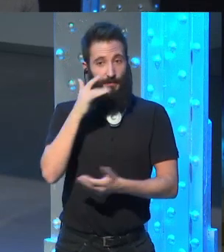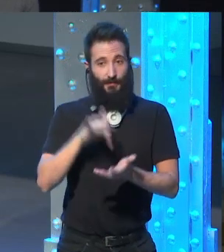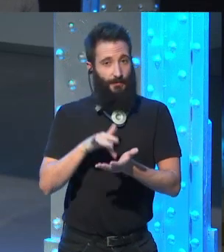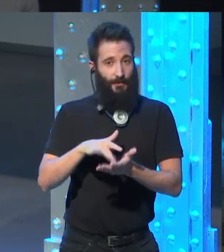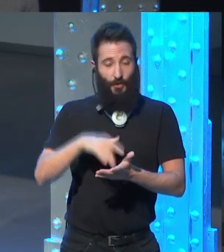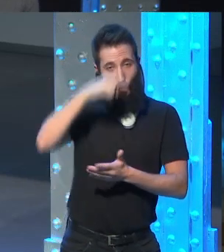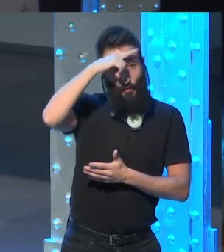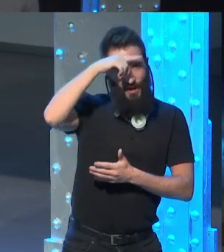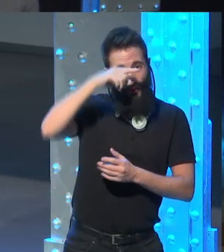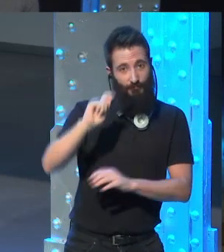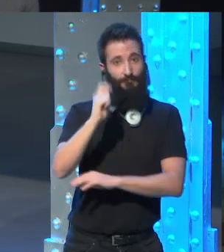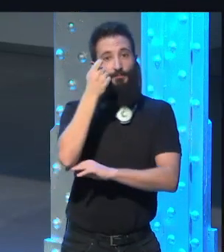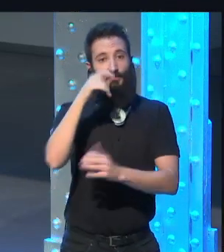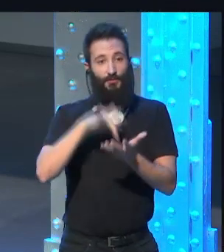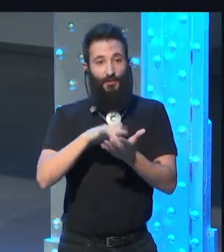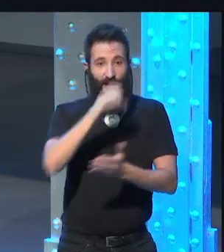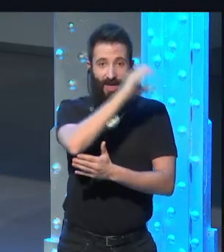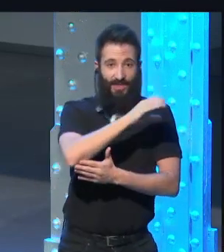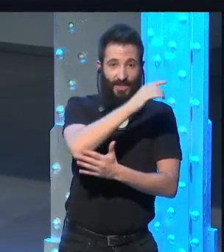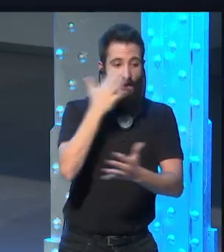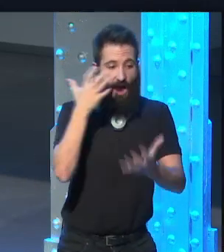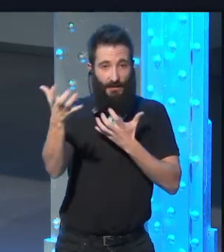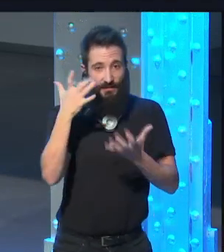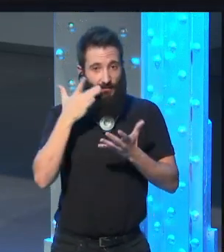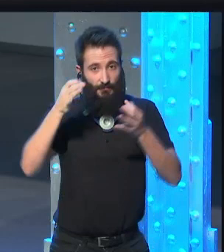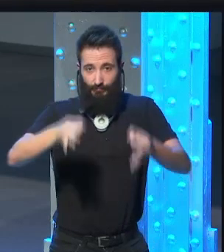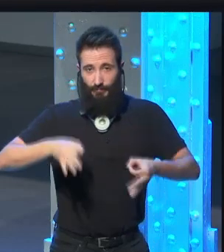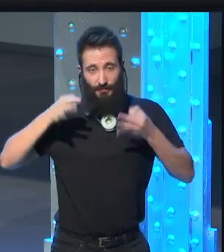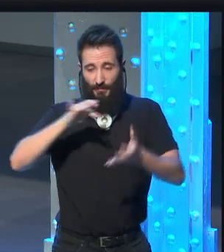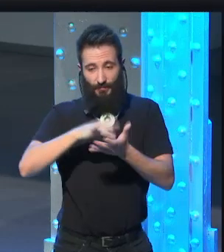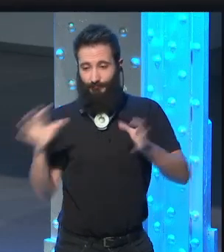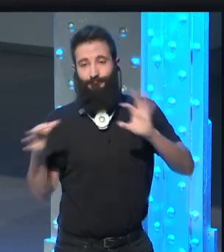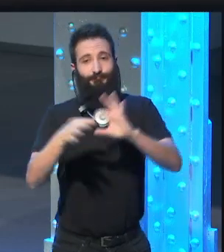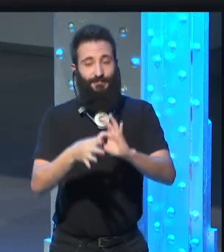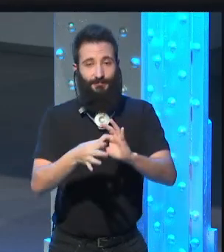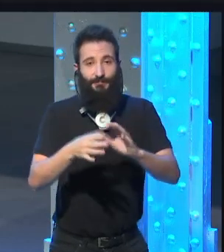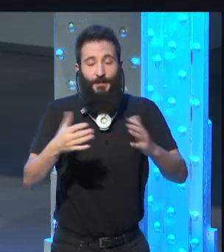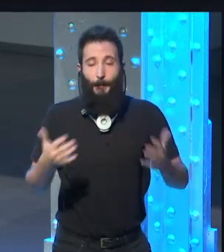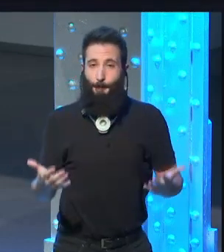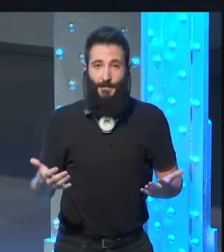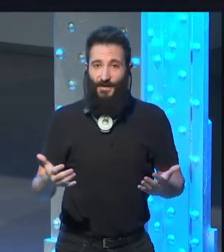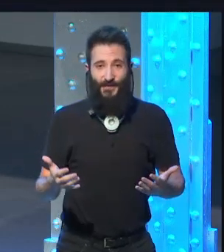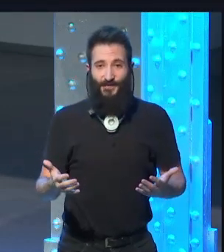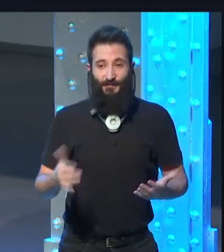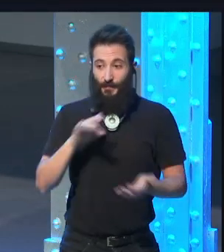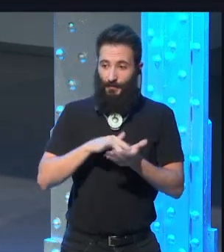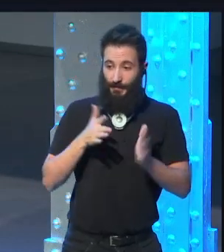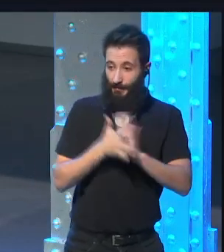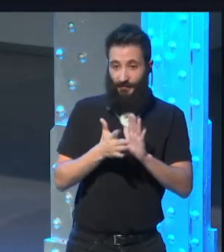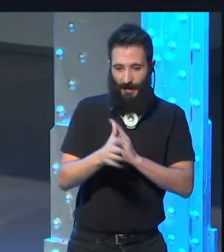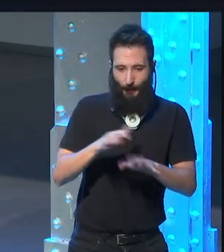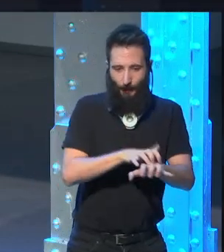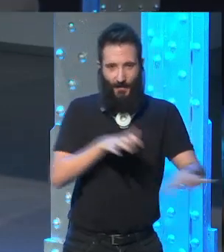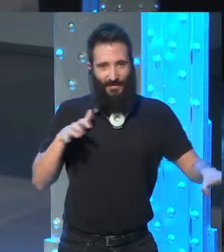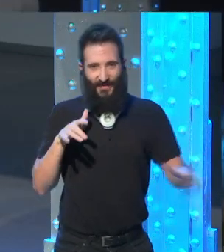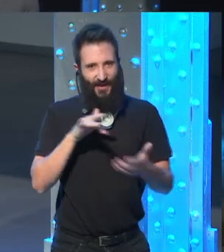que me gradué, básicamente el tema de ciencia artístico siempre lo llevaba como no sabía uno o lo otro, pero... O sea que por el momento casi